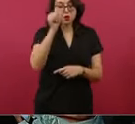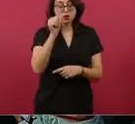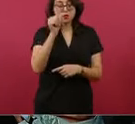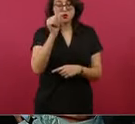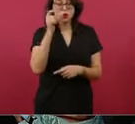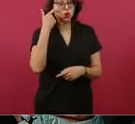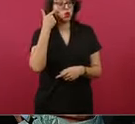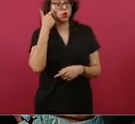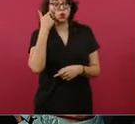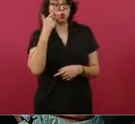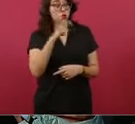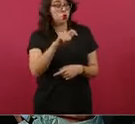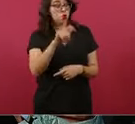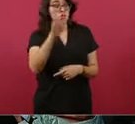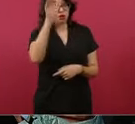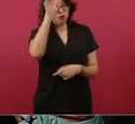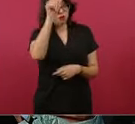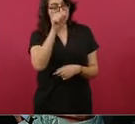al juicio.